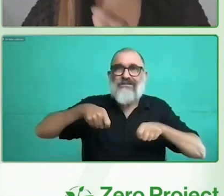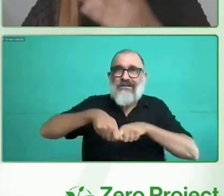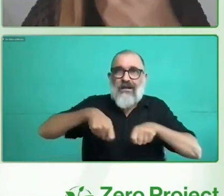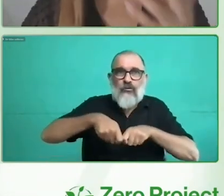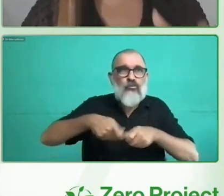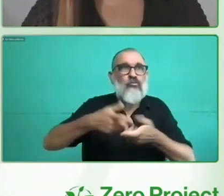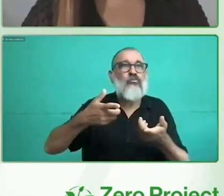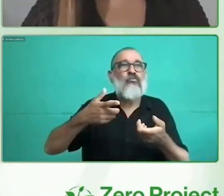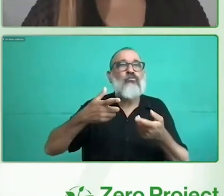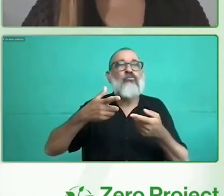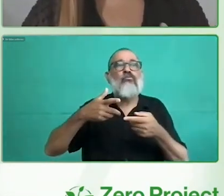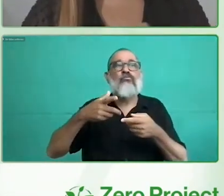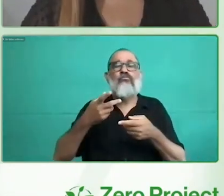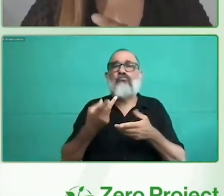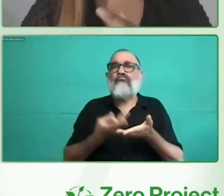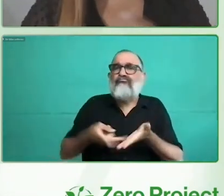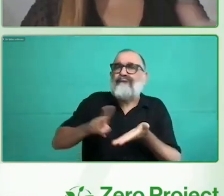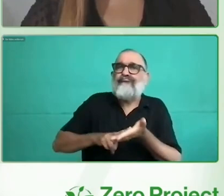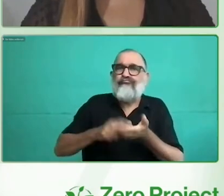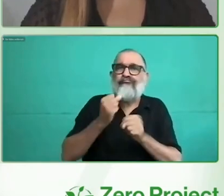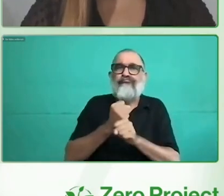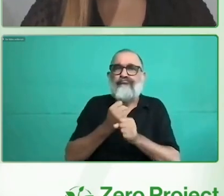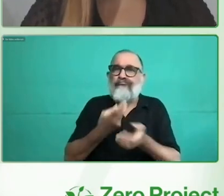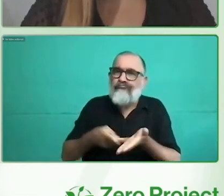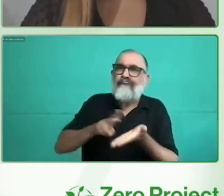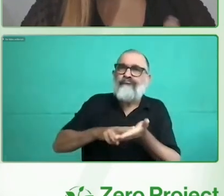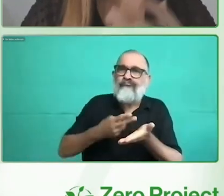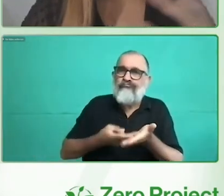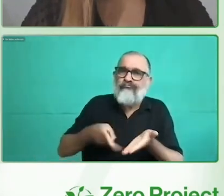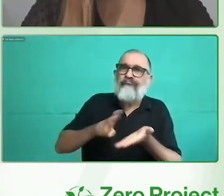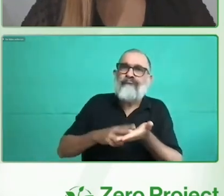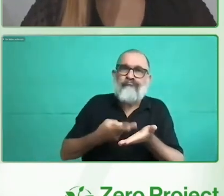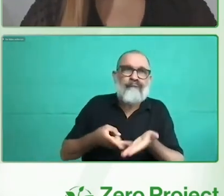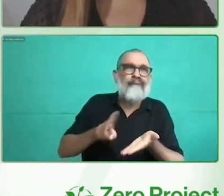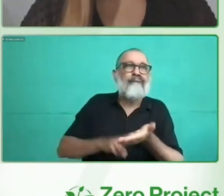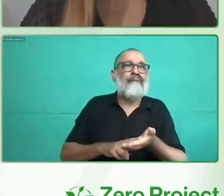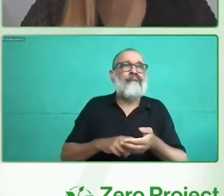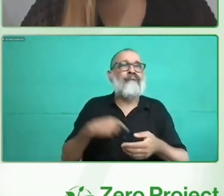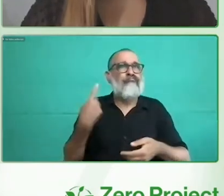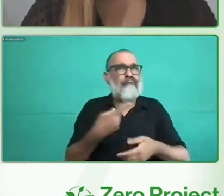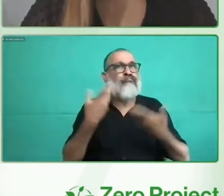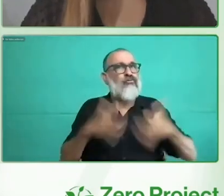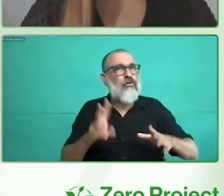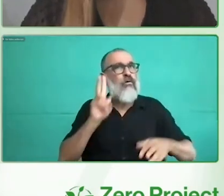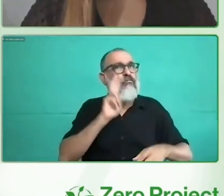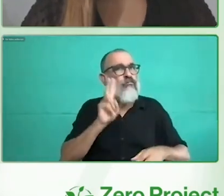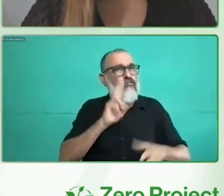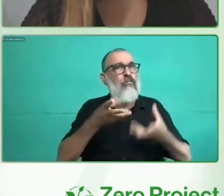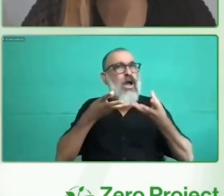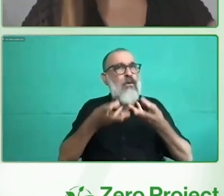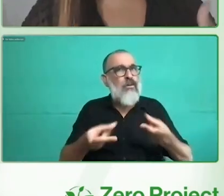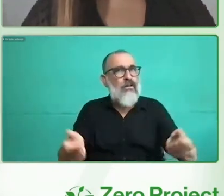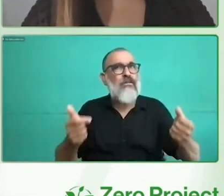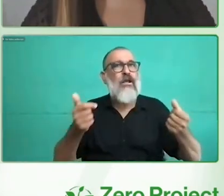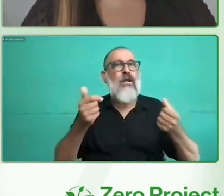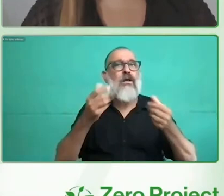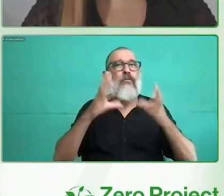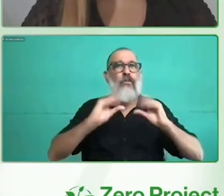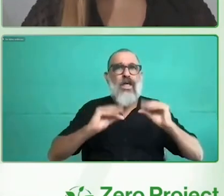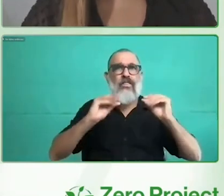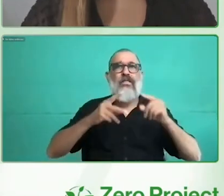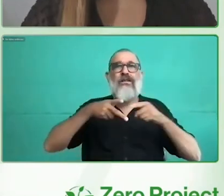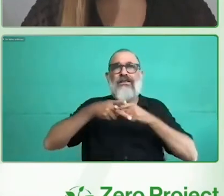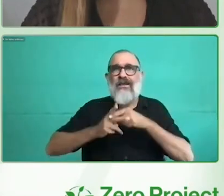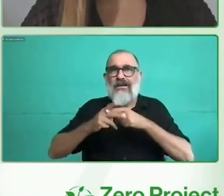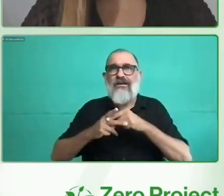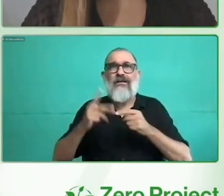conocimientos un poco más abstractos y en esta fase el acompañamiento de las familias que he venido